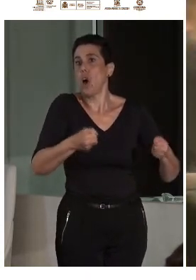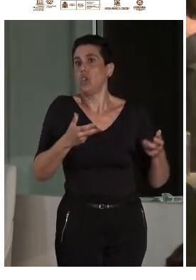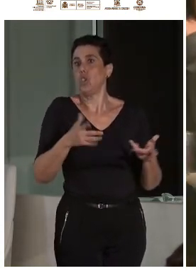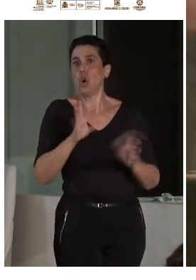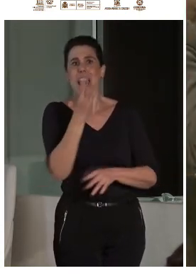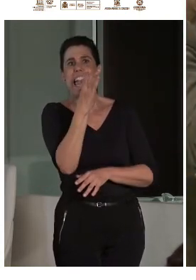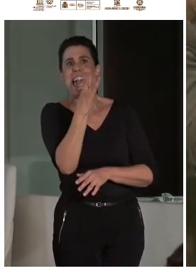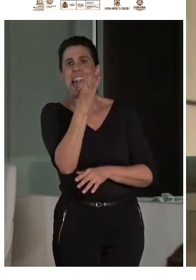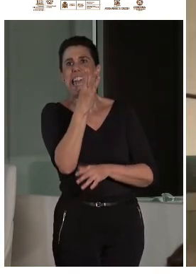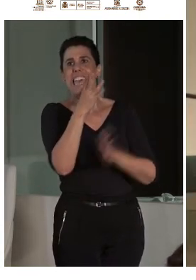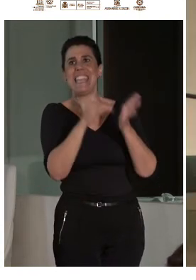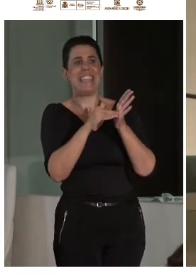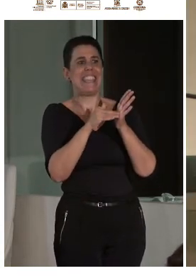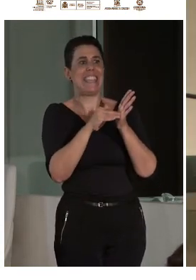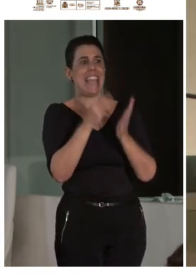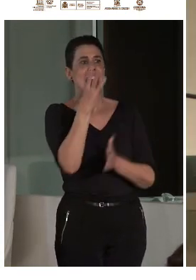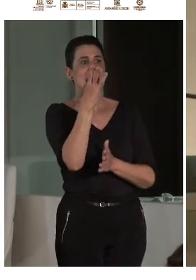3.000 euros, me parece.